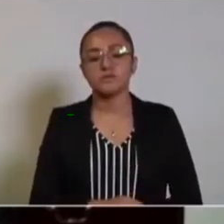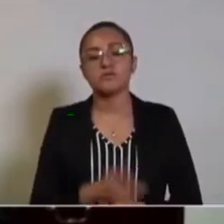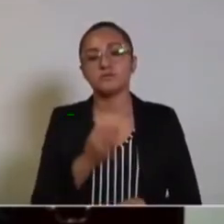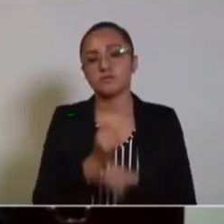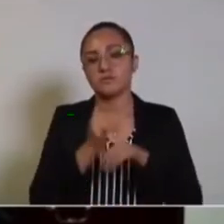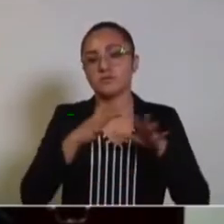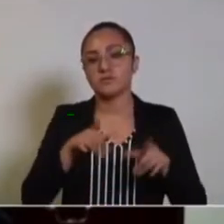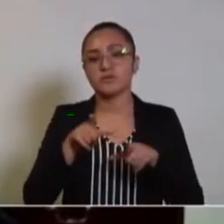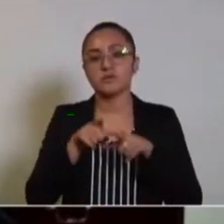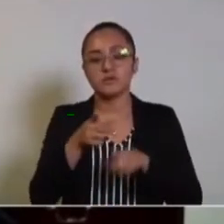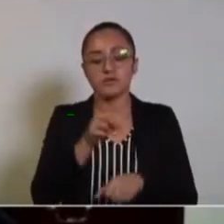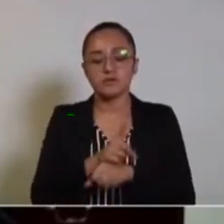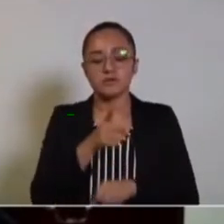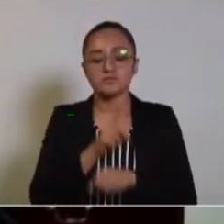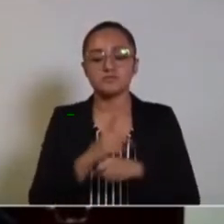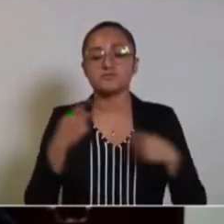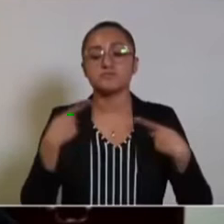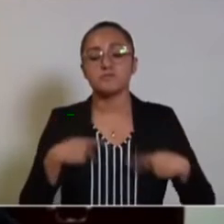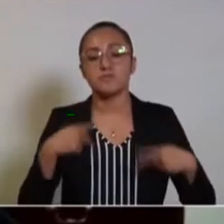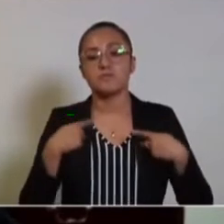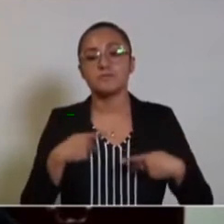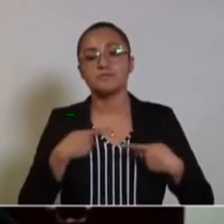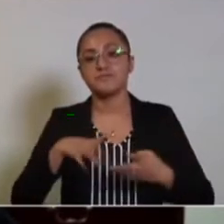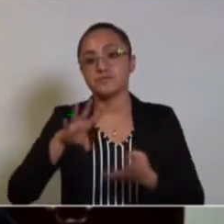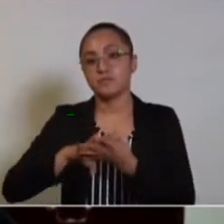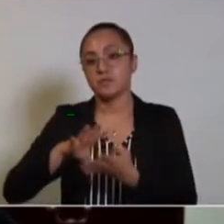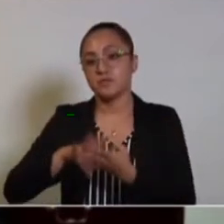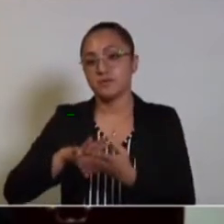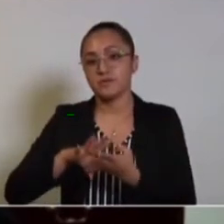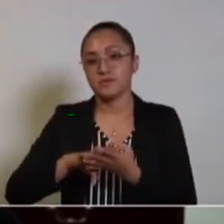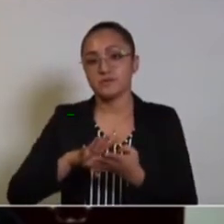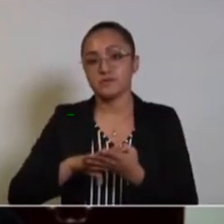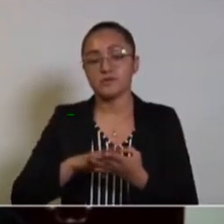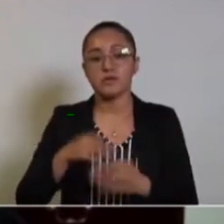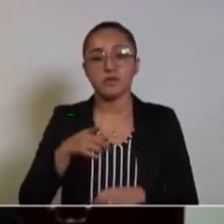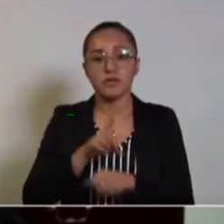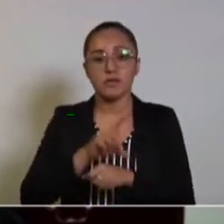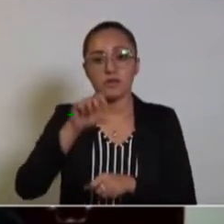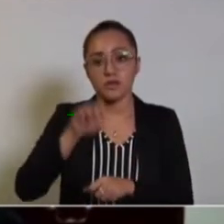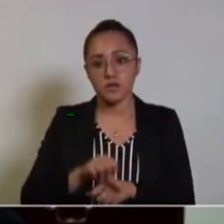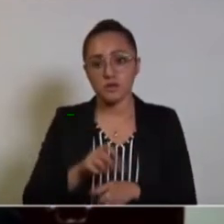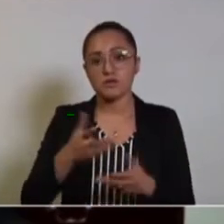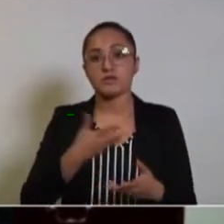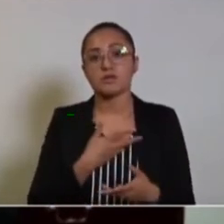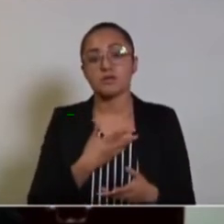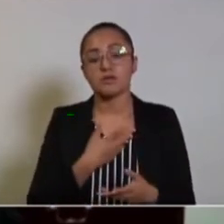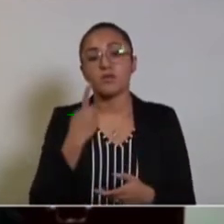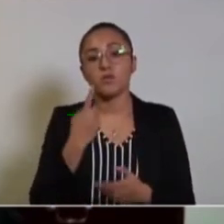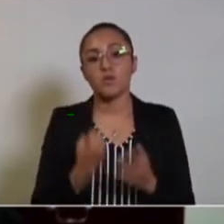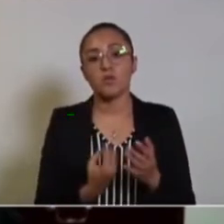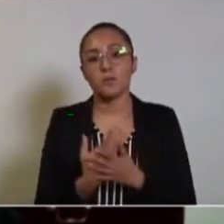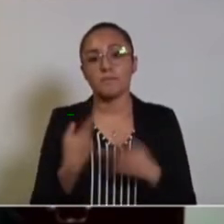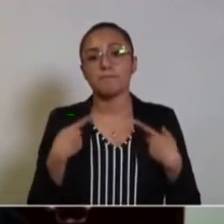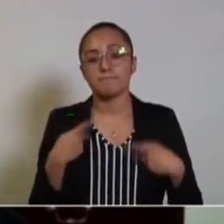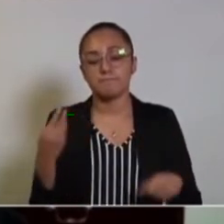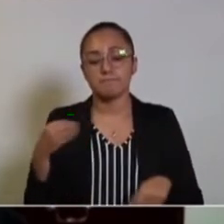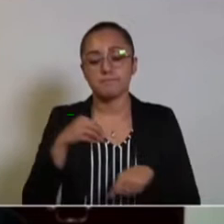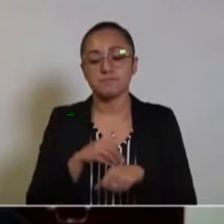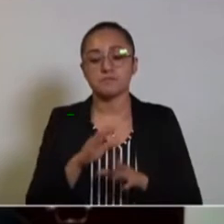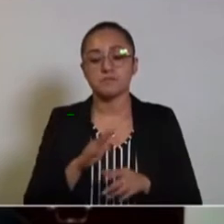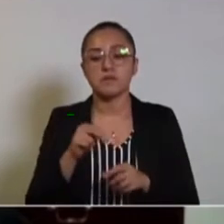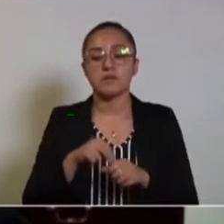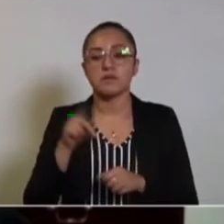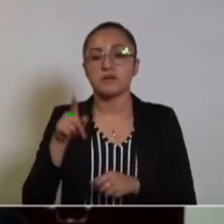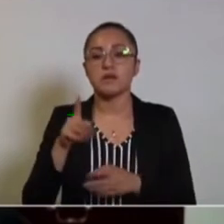informar que en el seguimiento diario que llevamos de las personas privadas de su libertad, el día de hoy en el reporte tenemos un nuevo positivo originario